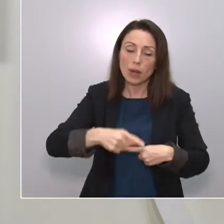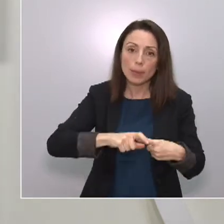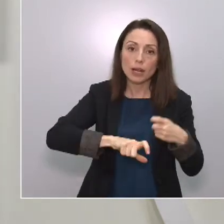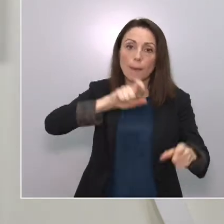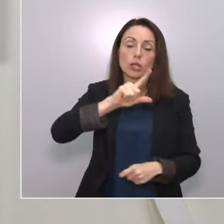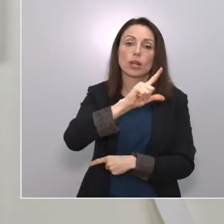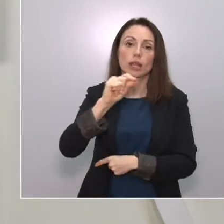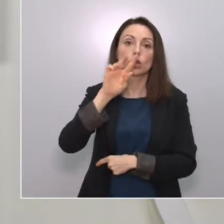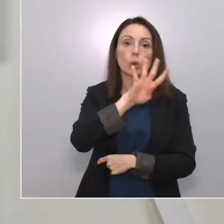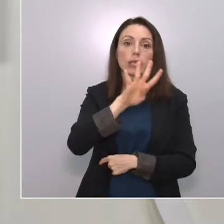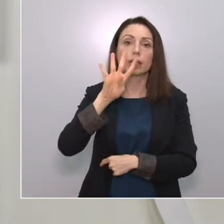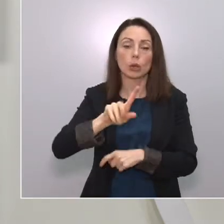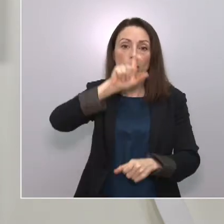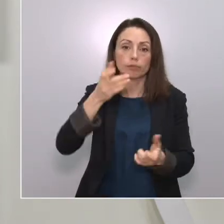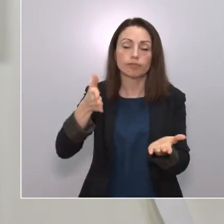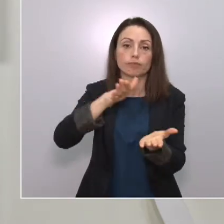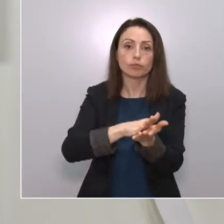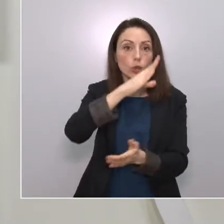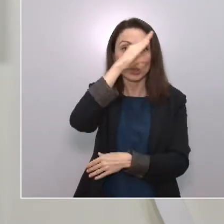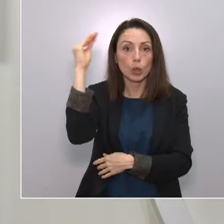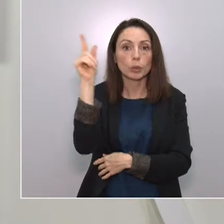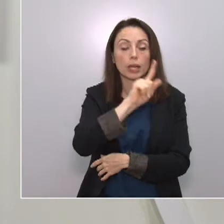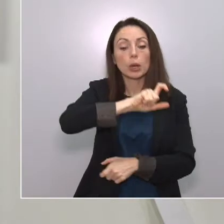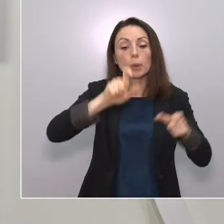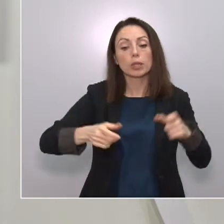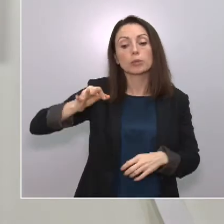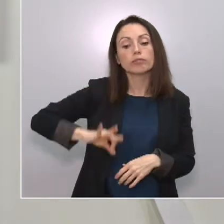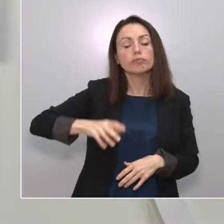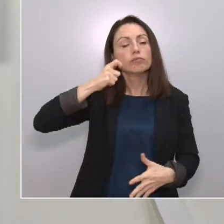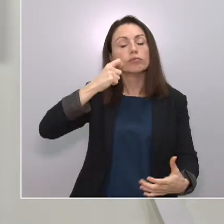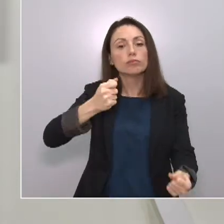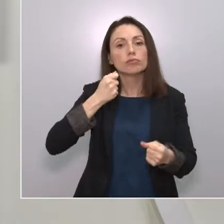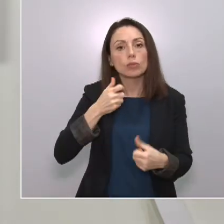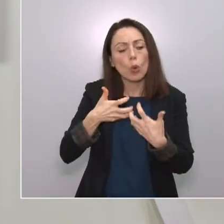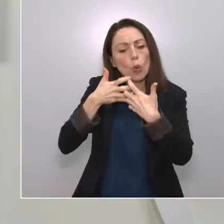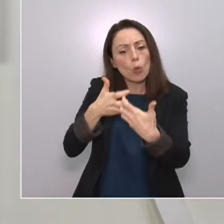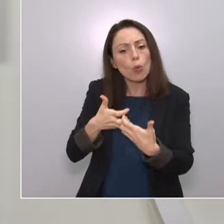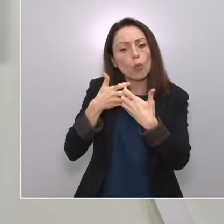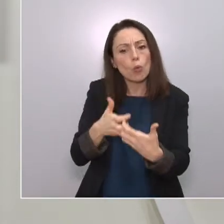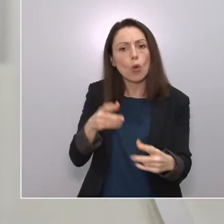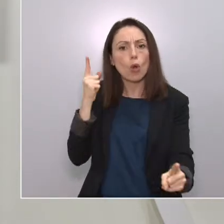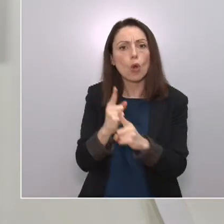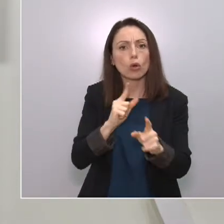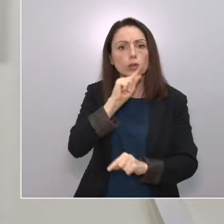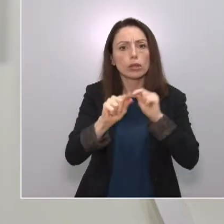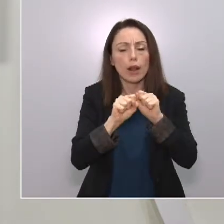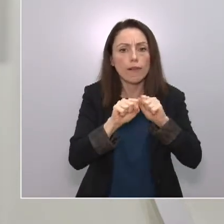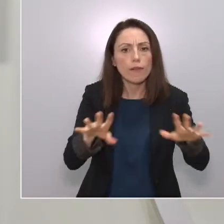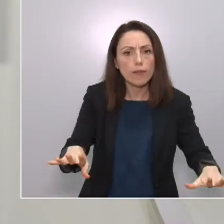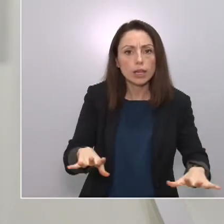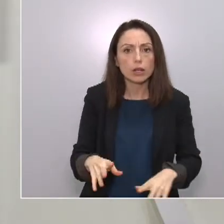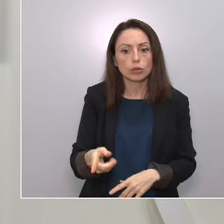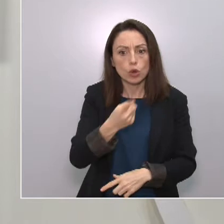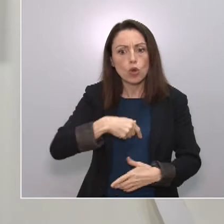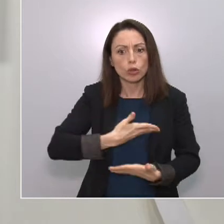personas. Tampoco podemos olvidar que los profesionales sanitarios siguen luchando contra el virus. Confiemos en